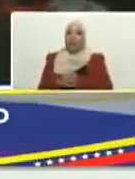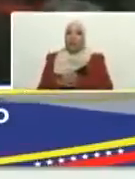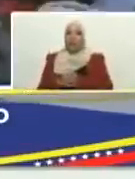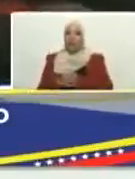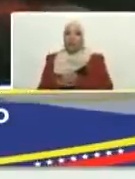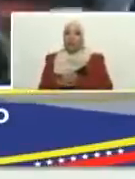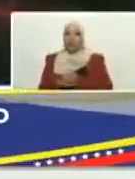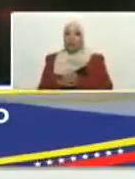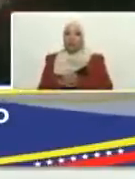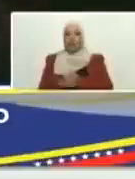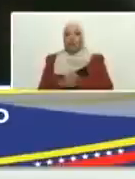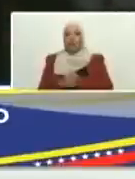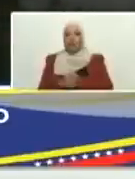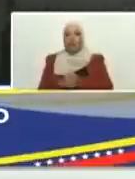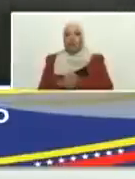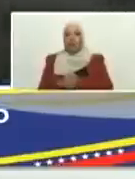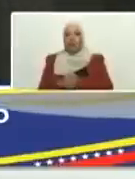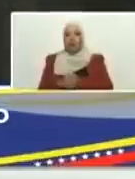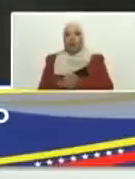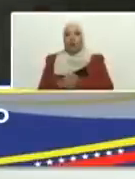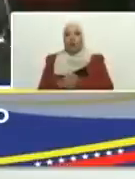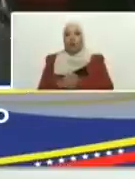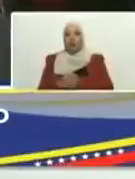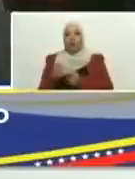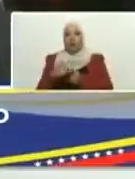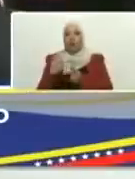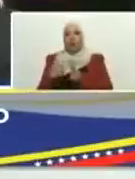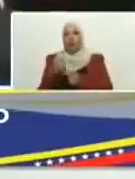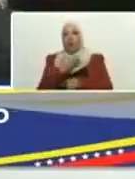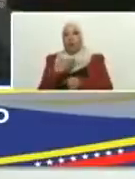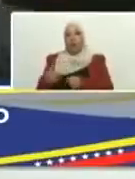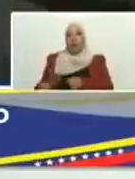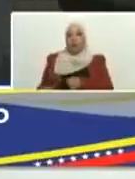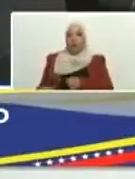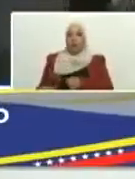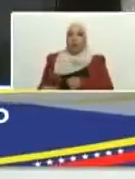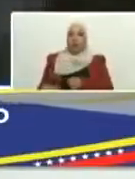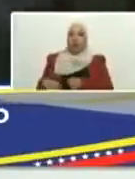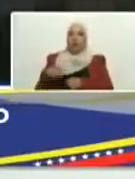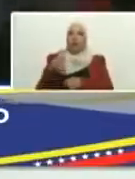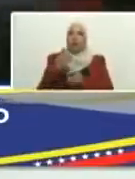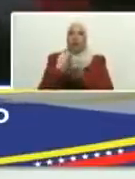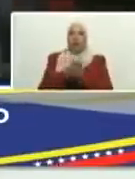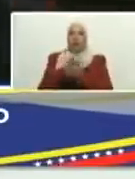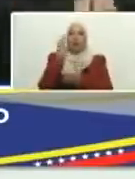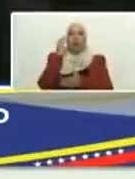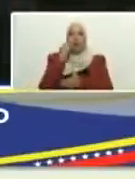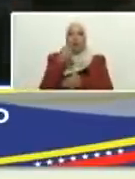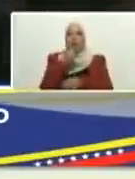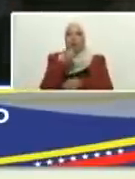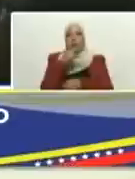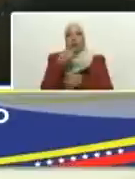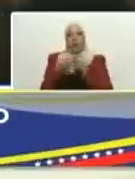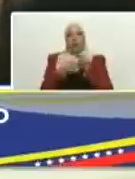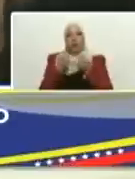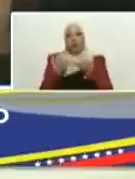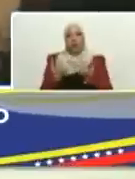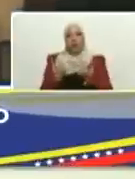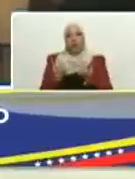saluda a Leonel Fernández, entonces presidente, a Fidel, el gigante Fidel,